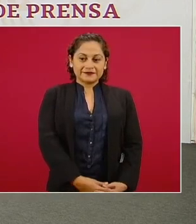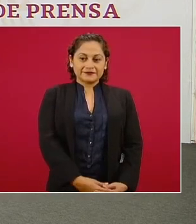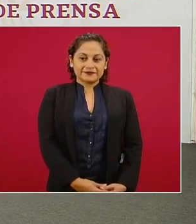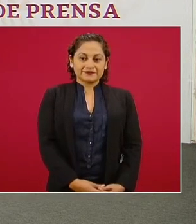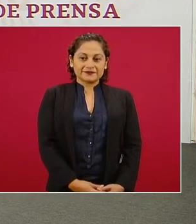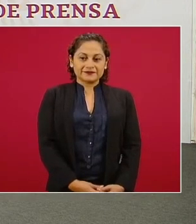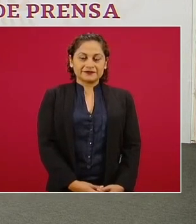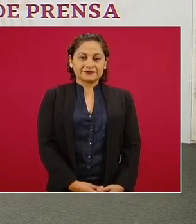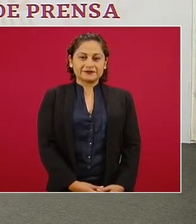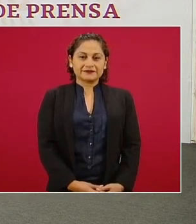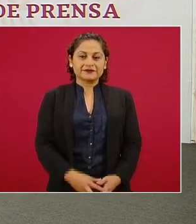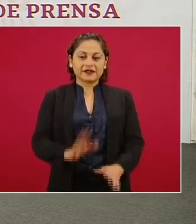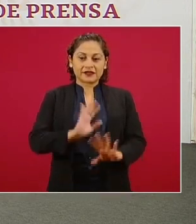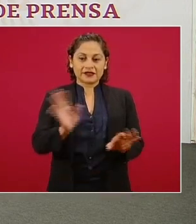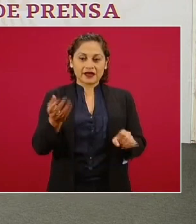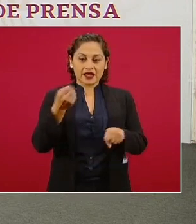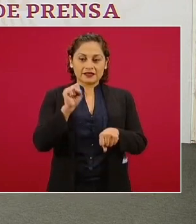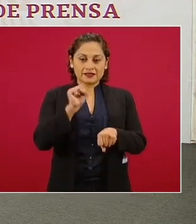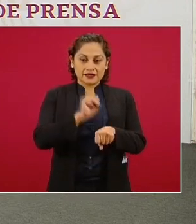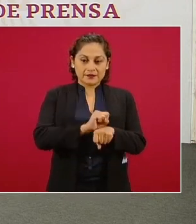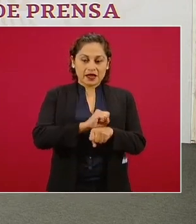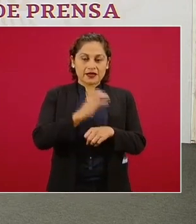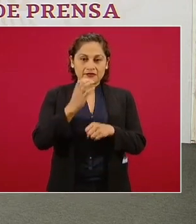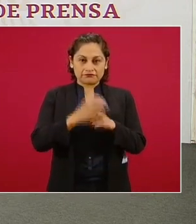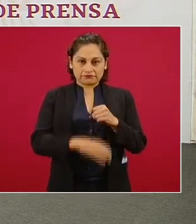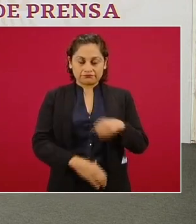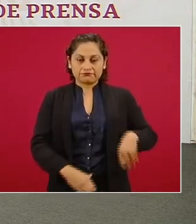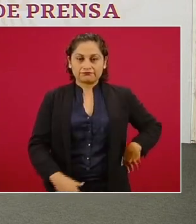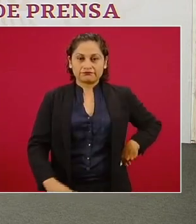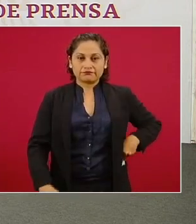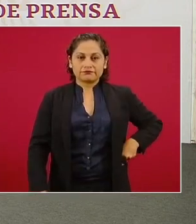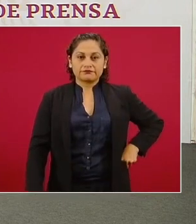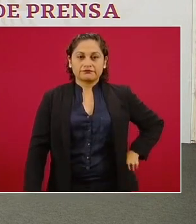terminamos la semana y la